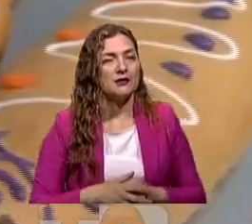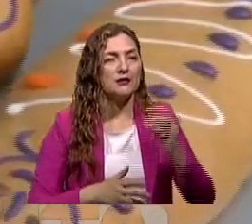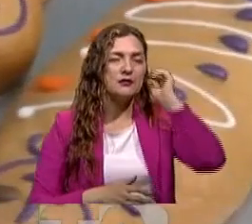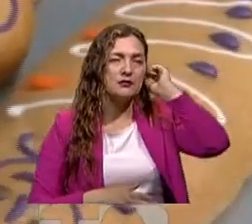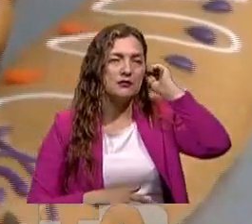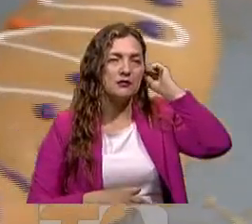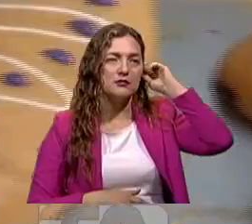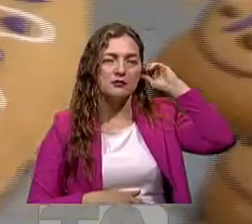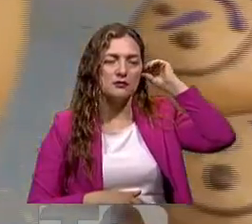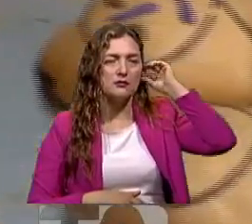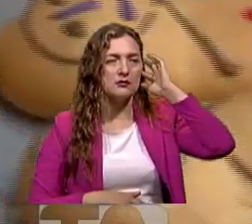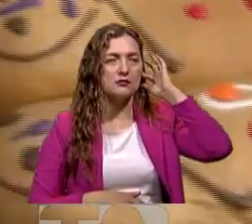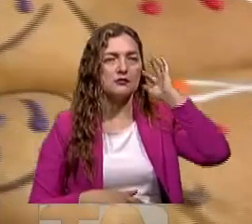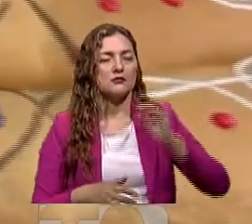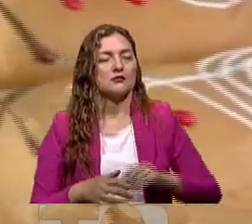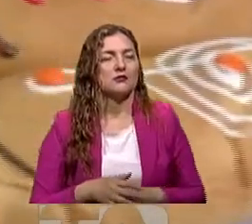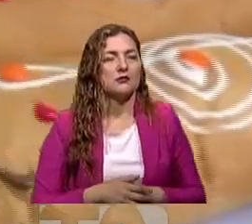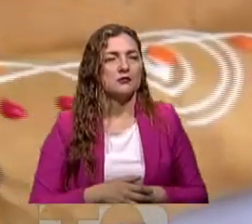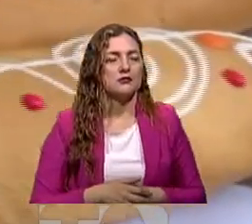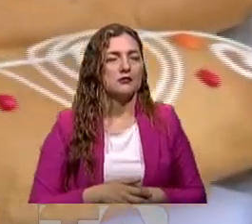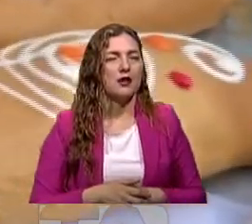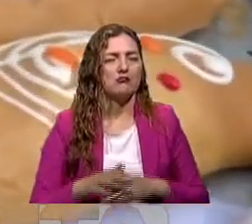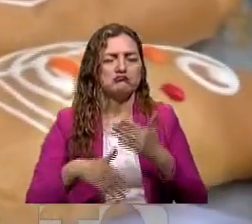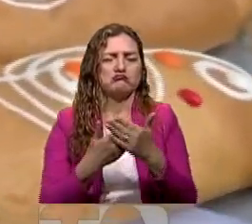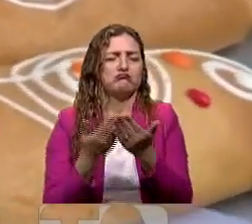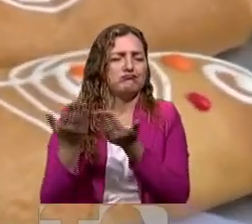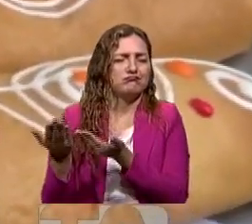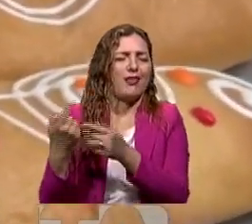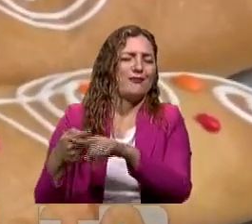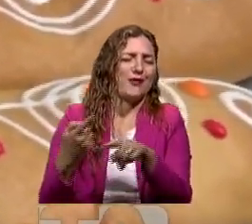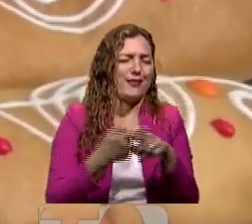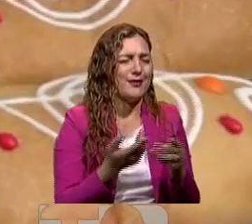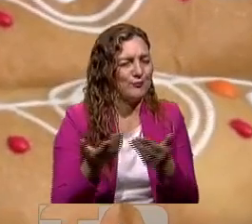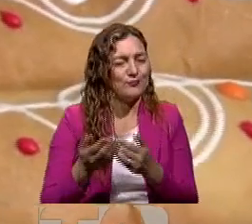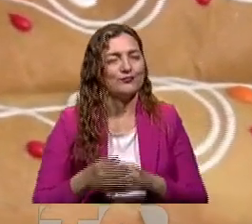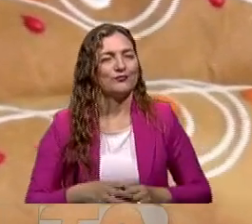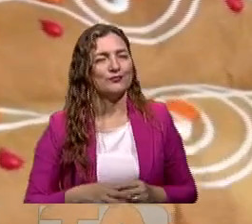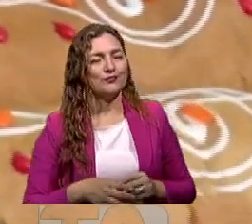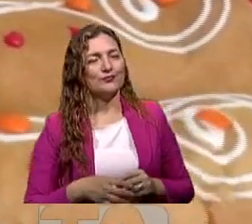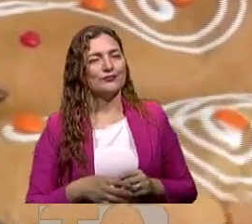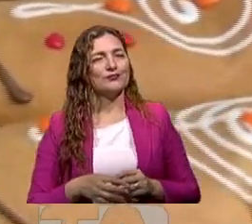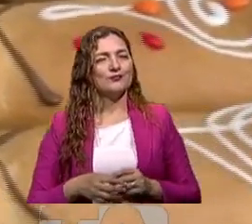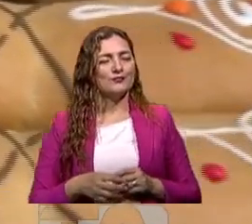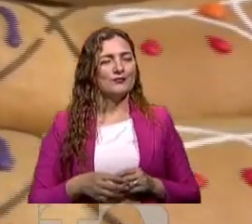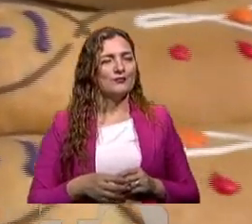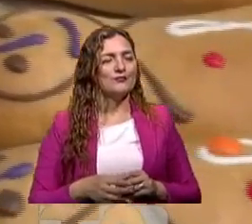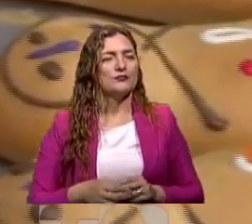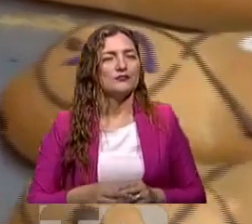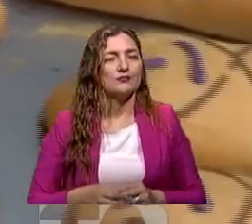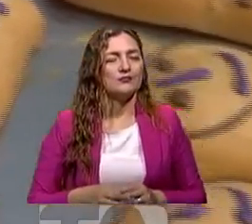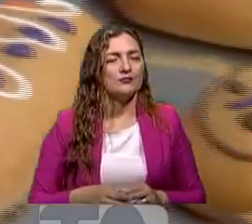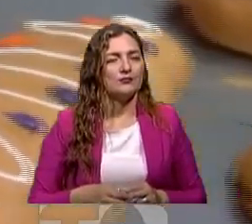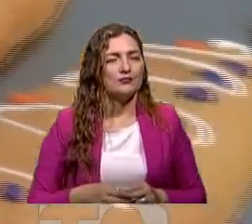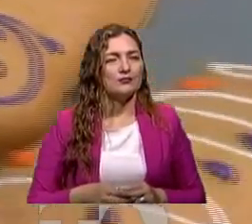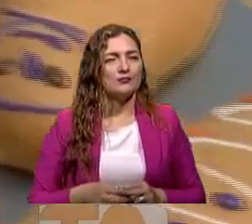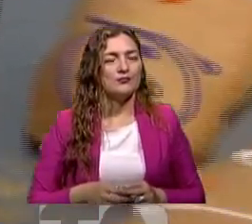acá también tenemos de frutillas. Eso es las variedades de guagua de pan que hemos hecho para esta ocasión, y